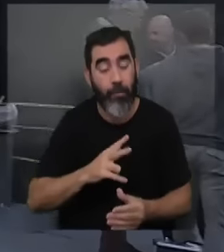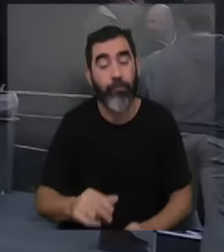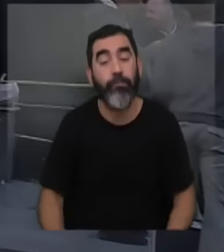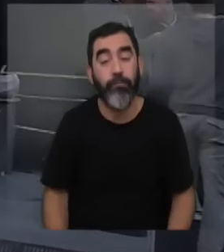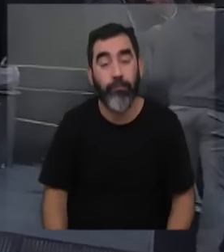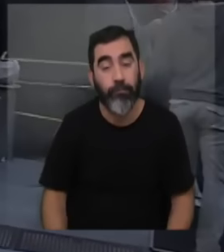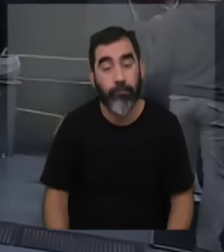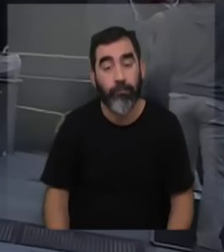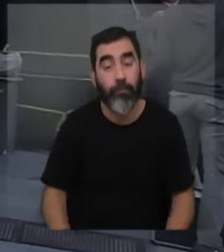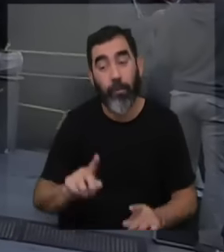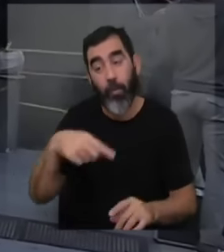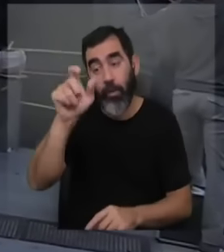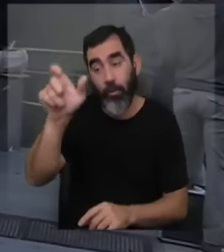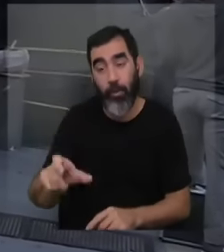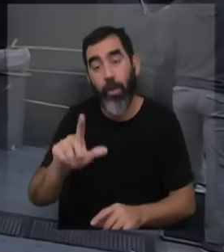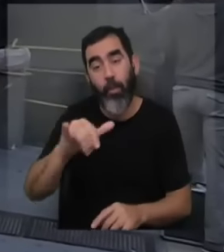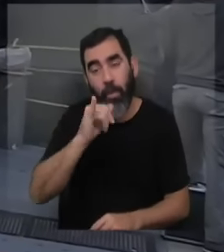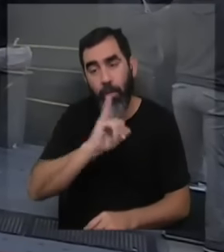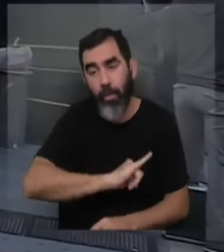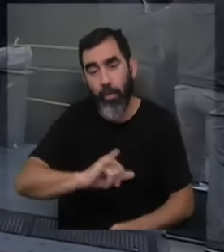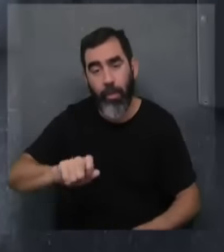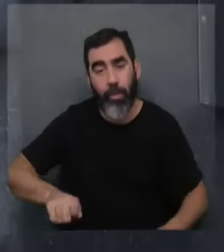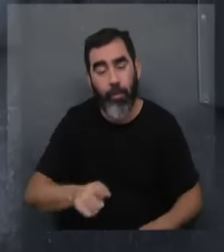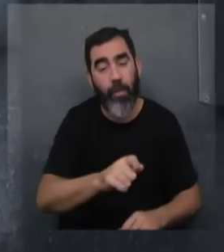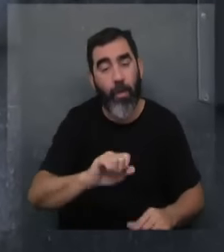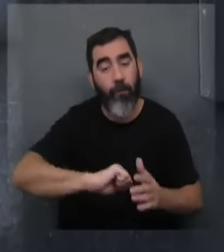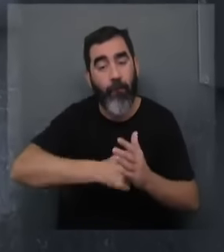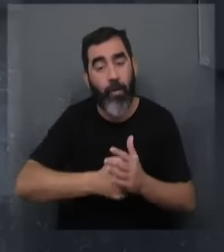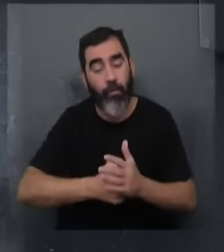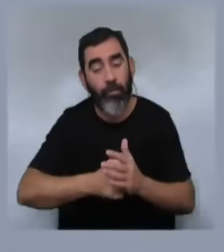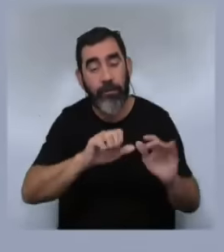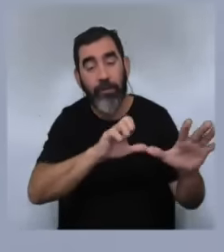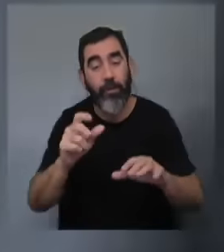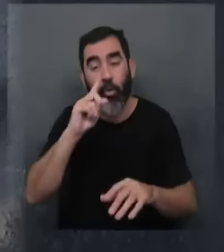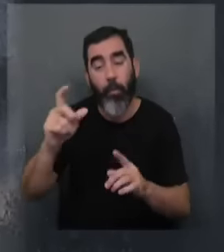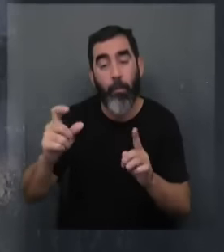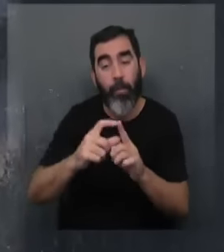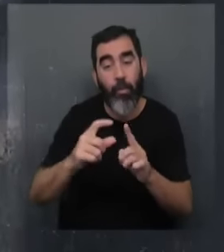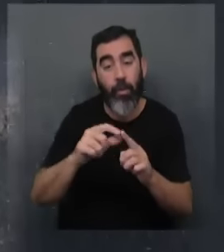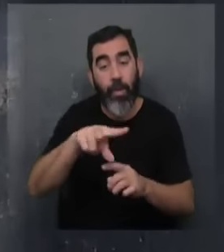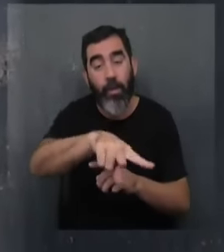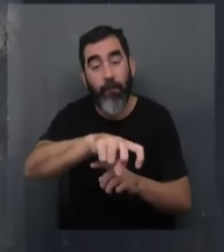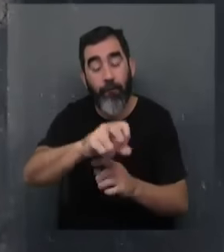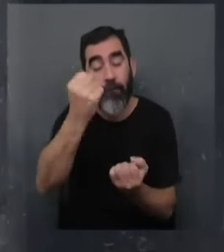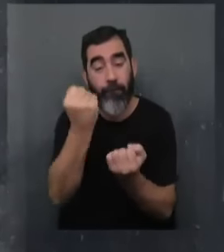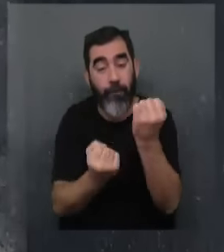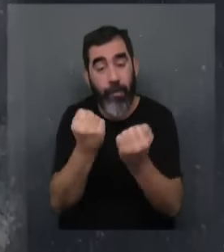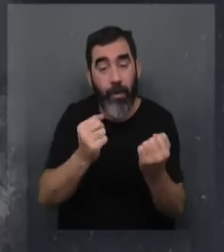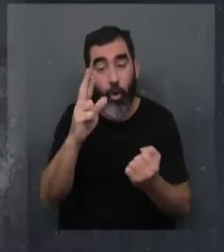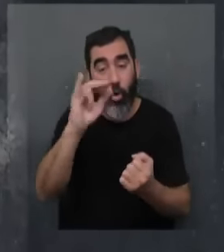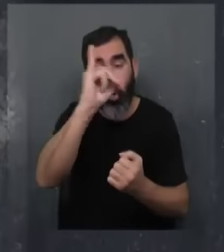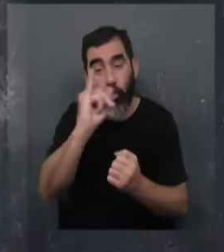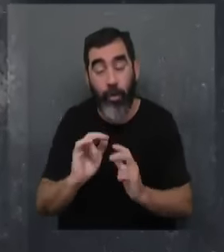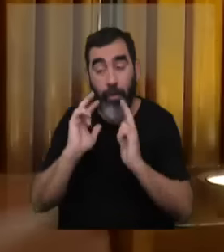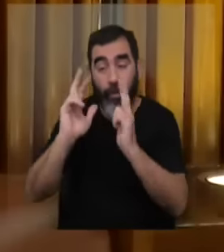al valijero Lenguas que luego demandó al Ban heritage por 600,000 por daño moral ahora el fiscal de delitos económicos y complejos Enrique Rodríguez dijo a